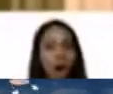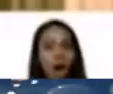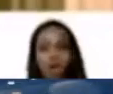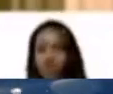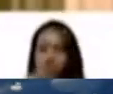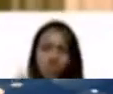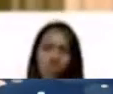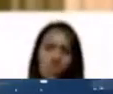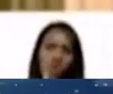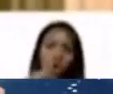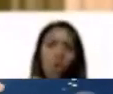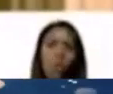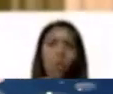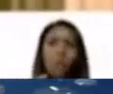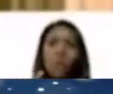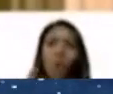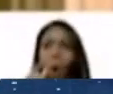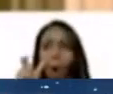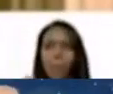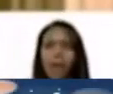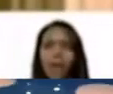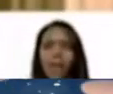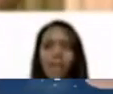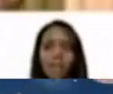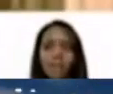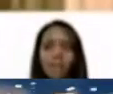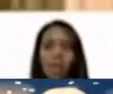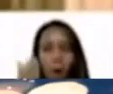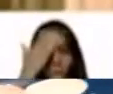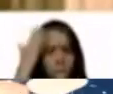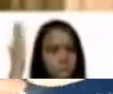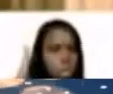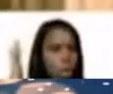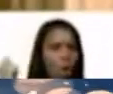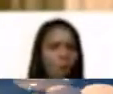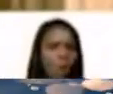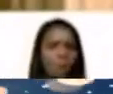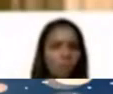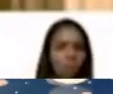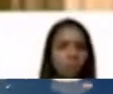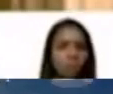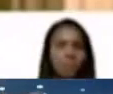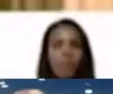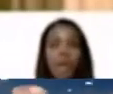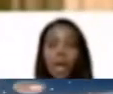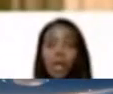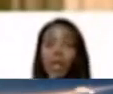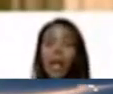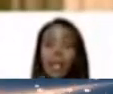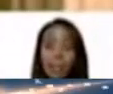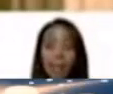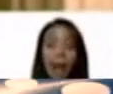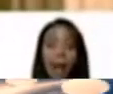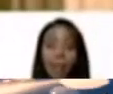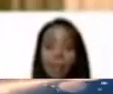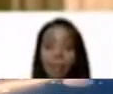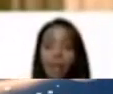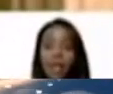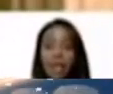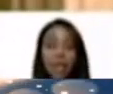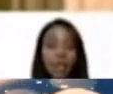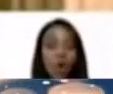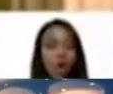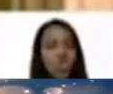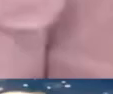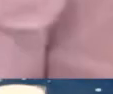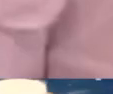existe Estado de Derecho alguno desde 1999. Que todos los que han llamado a votar constantemente, todos los